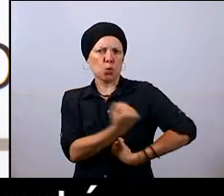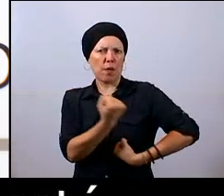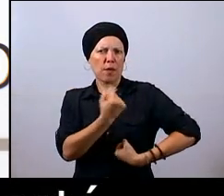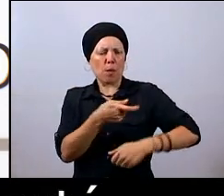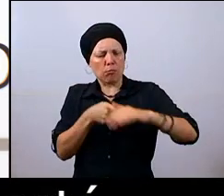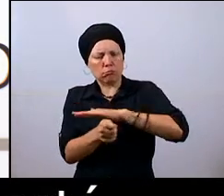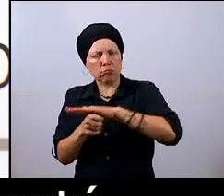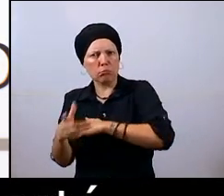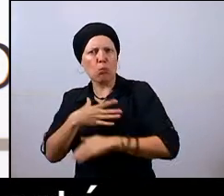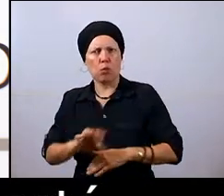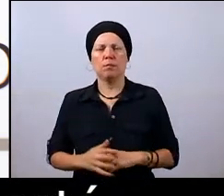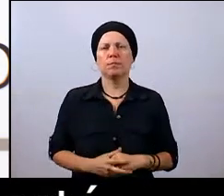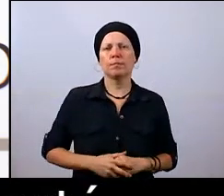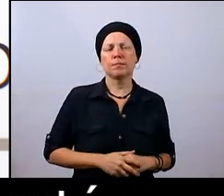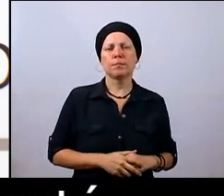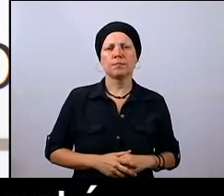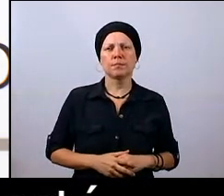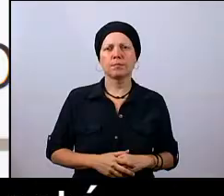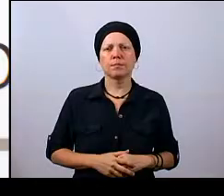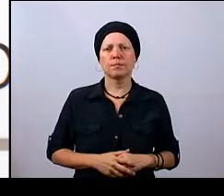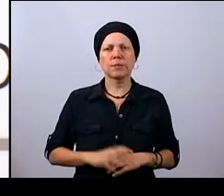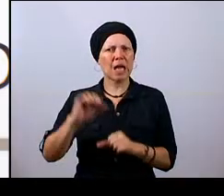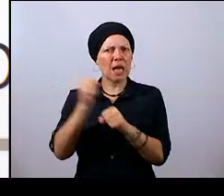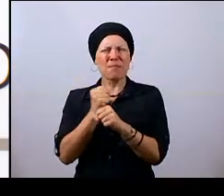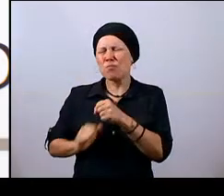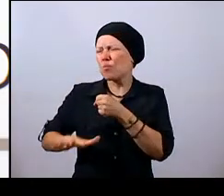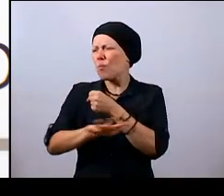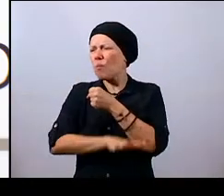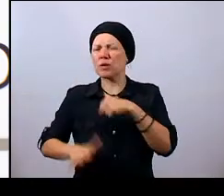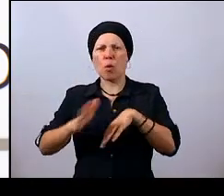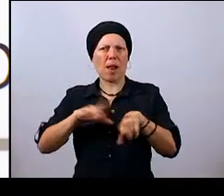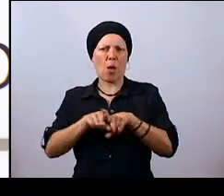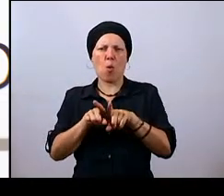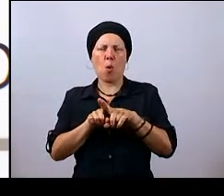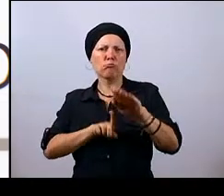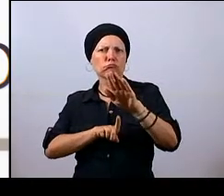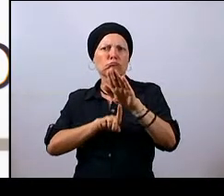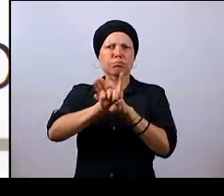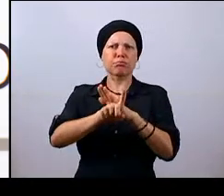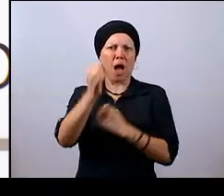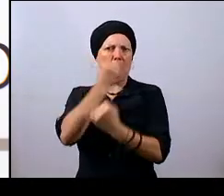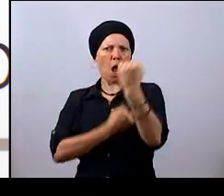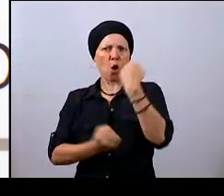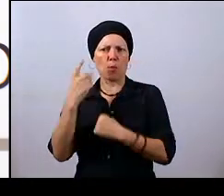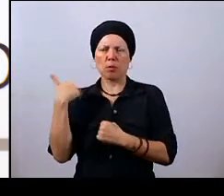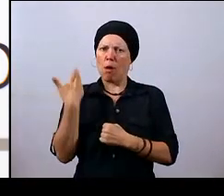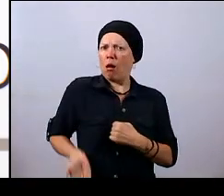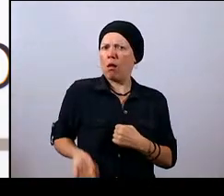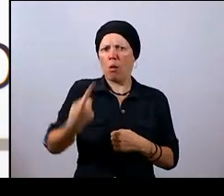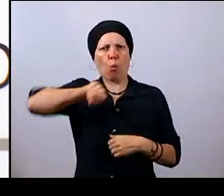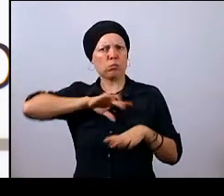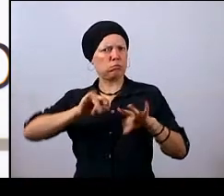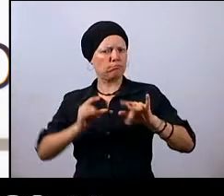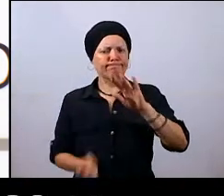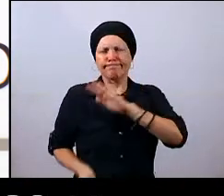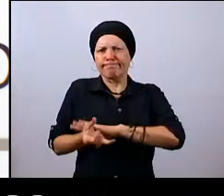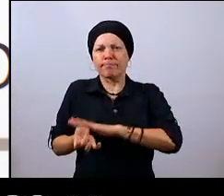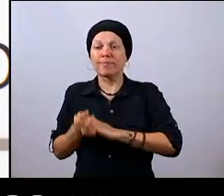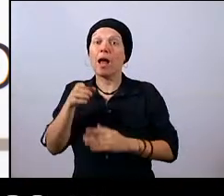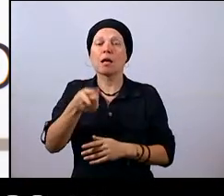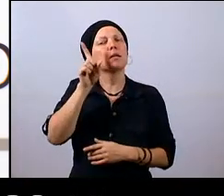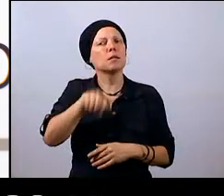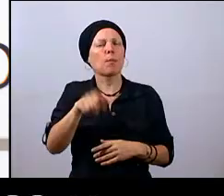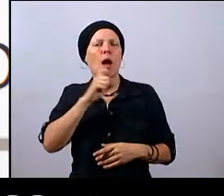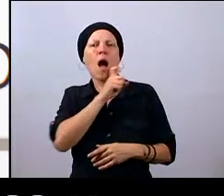diciembre. El empleo es fundamental para generar crecimiento económico y riqueza en nuestra región. Y ahí también